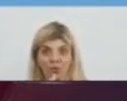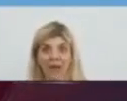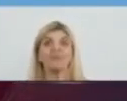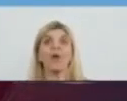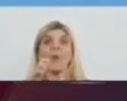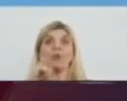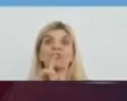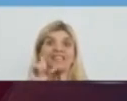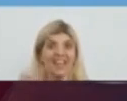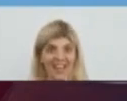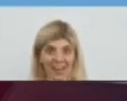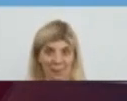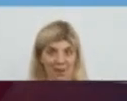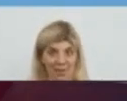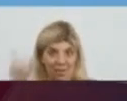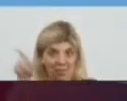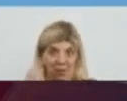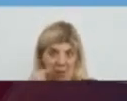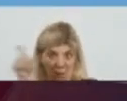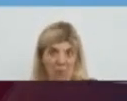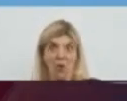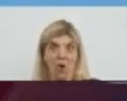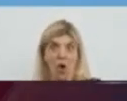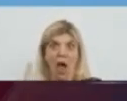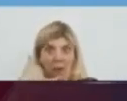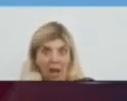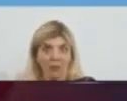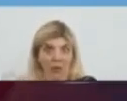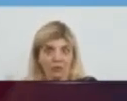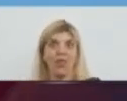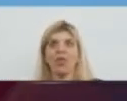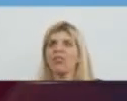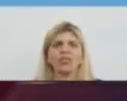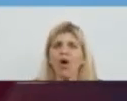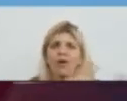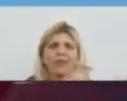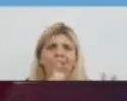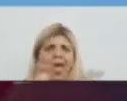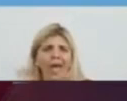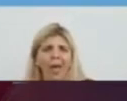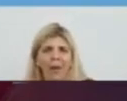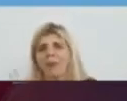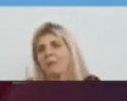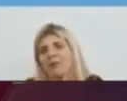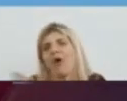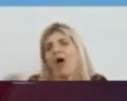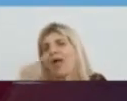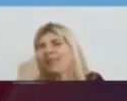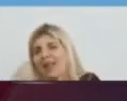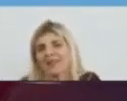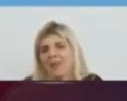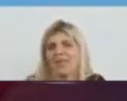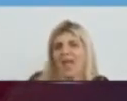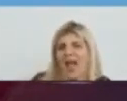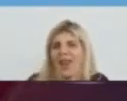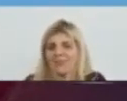Putin. Hablamos de todo lo que le puede interesar a un presidente de Rusia, a un presidente de Argentina, a la hora de